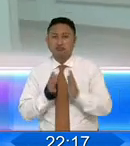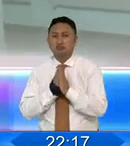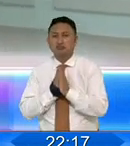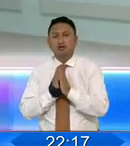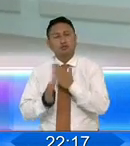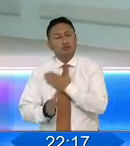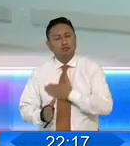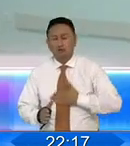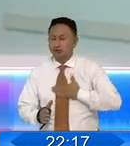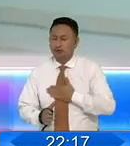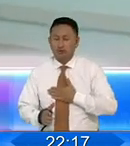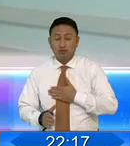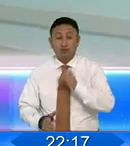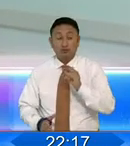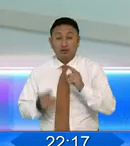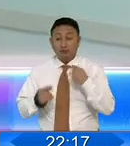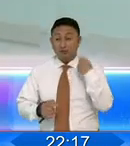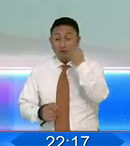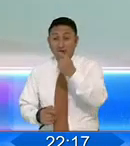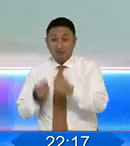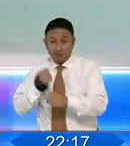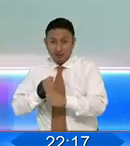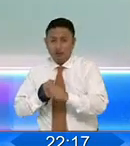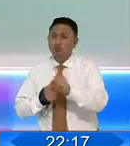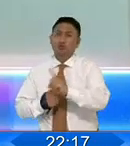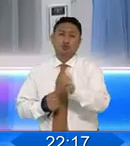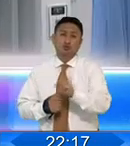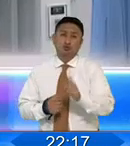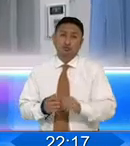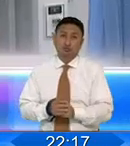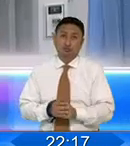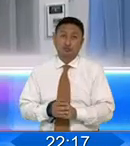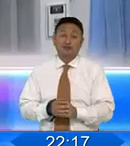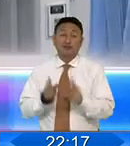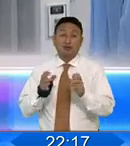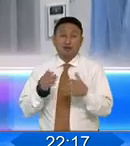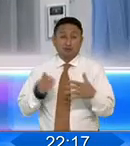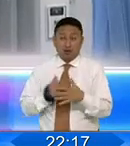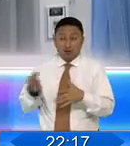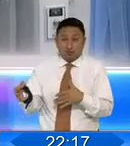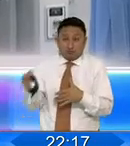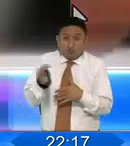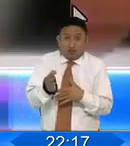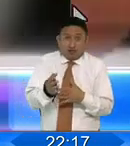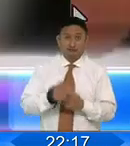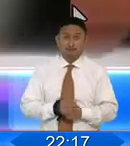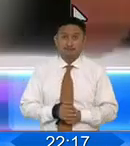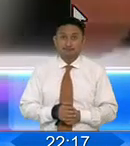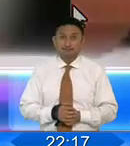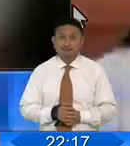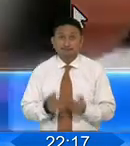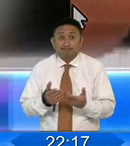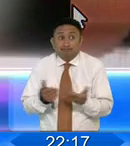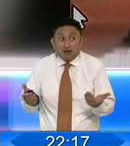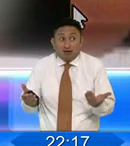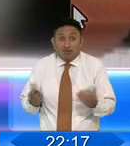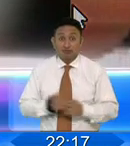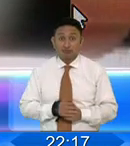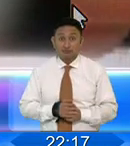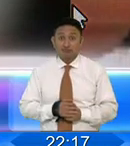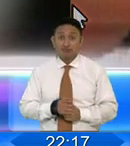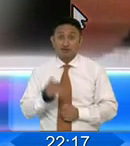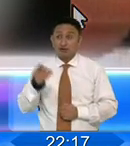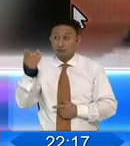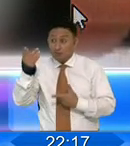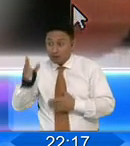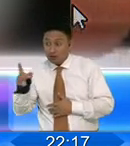varias ocasiones que no acuda al lugar donde labora por el temor a un contagio. Pues regreso con un poco de miedo